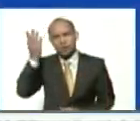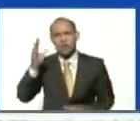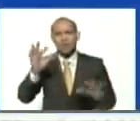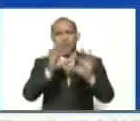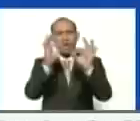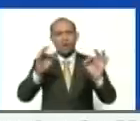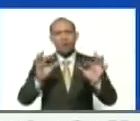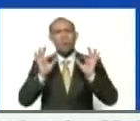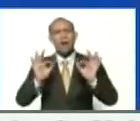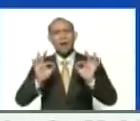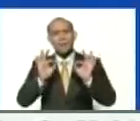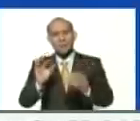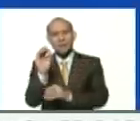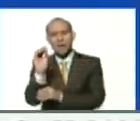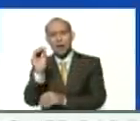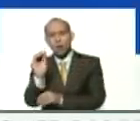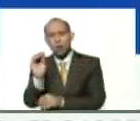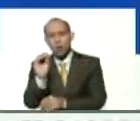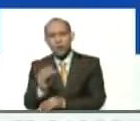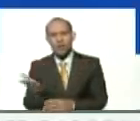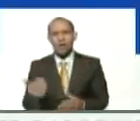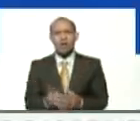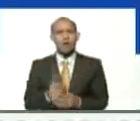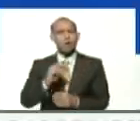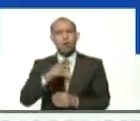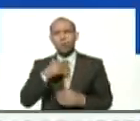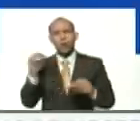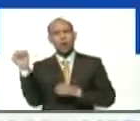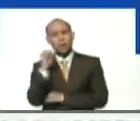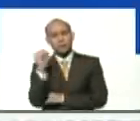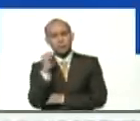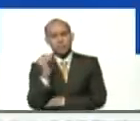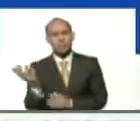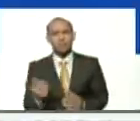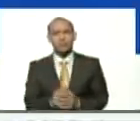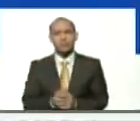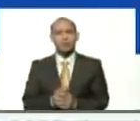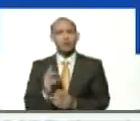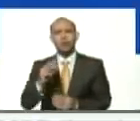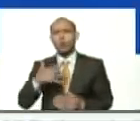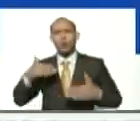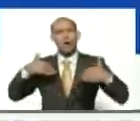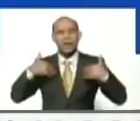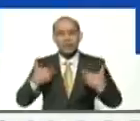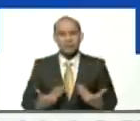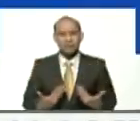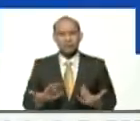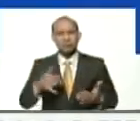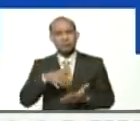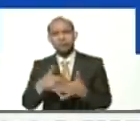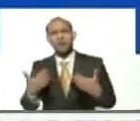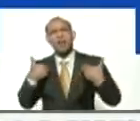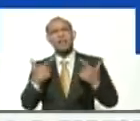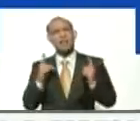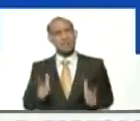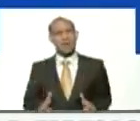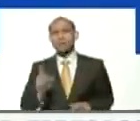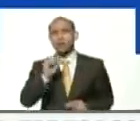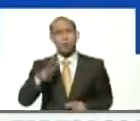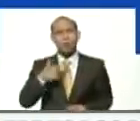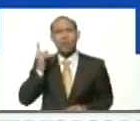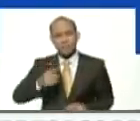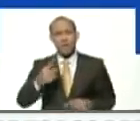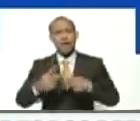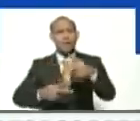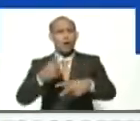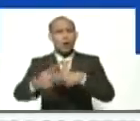especiales de prevención no podemos descuidarnos no podemos relajarnos debemos seguir en ese proceso que ha